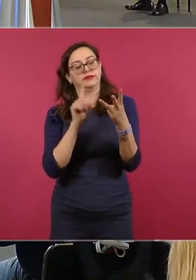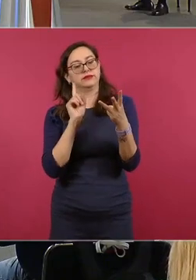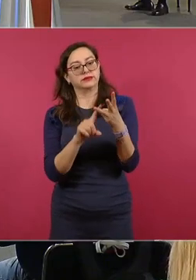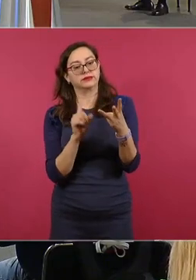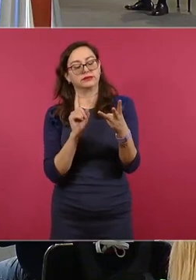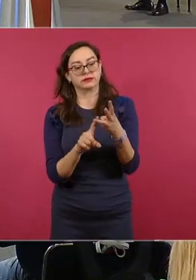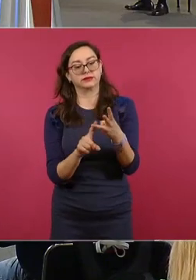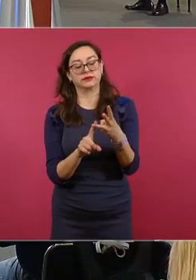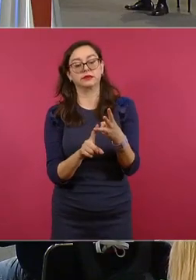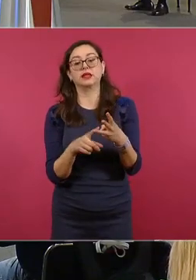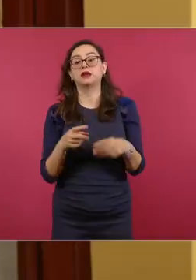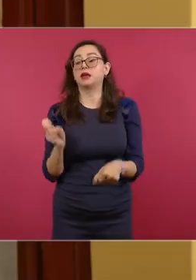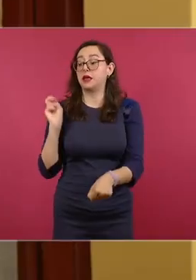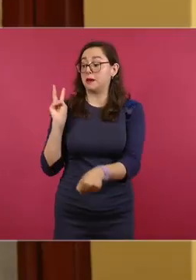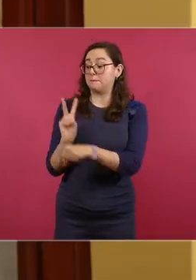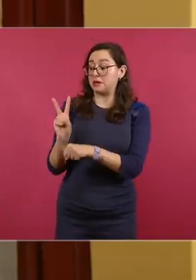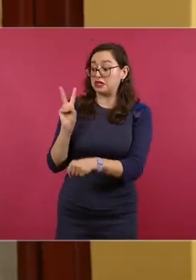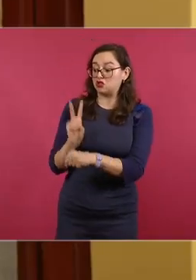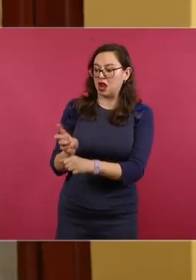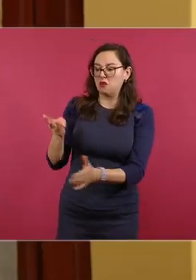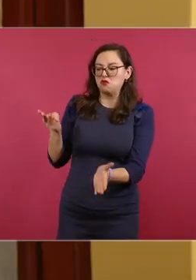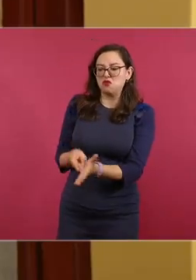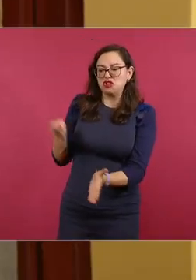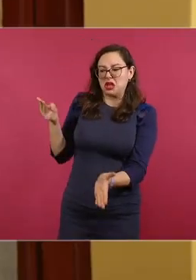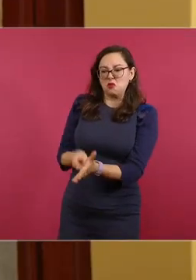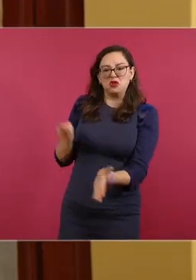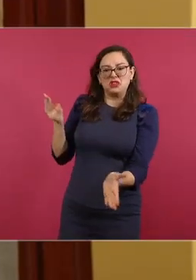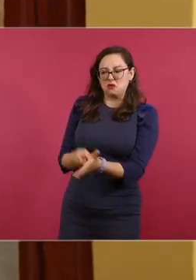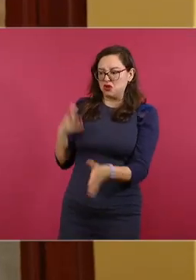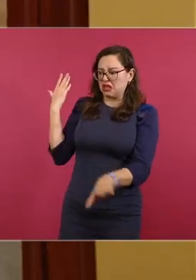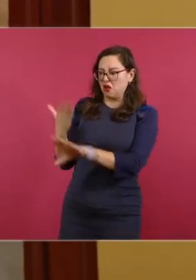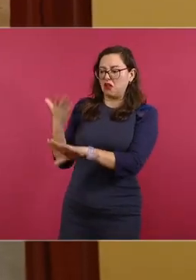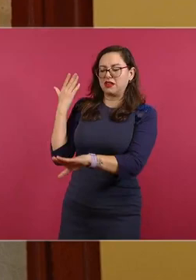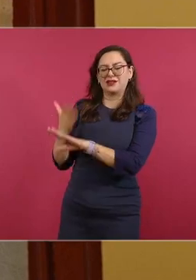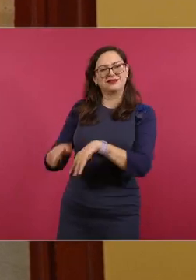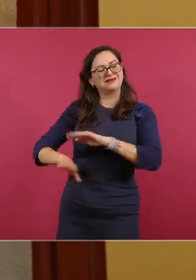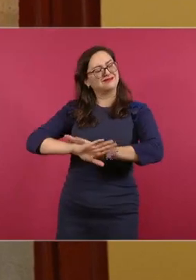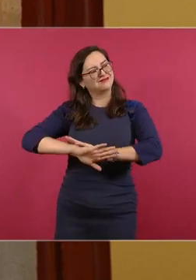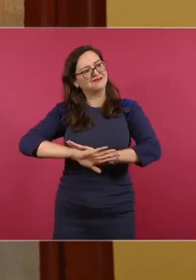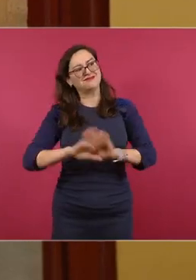suspender sanciones a Venezuela para aminorar los flujos migratorios.